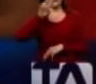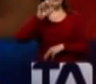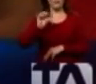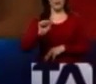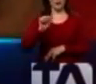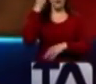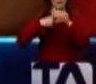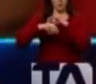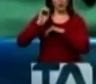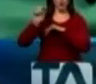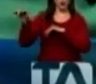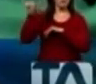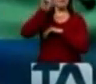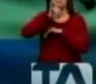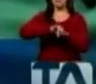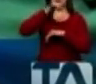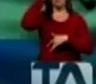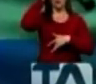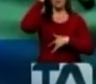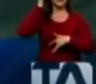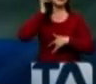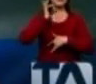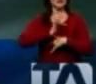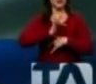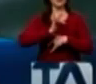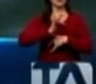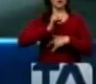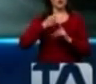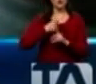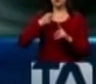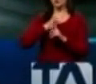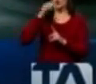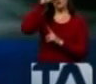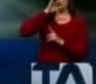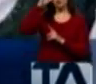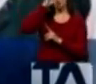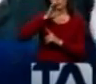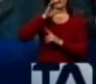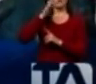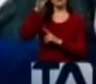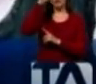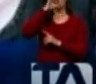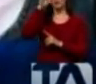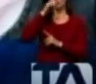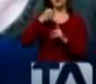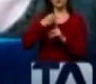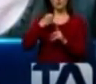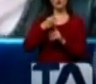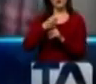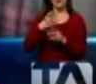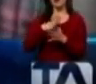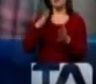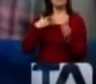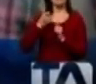luchado para encontrar la cura y el diagnóstico adecuado para esta enfermedad, porque tiene un pequeño niño. Ella es Eva, tiene un pequeño niño que también sufre la